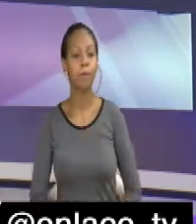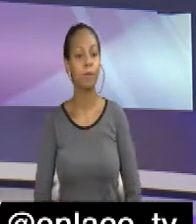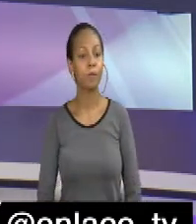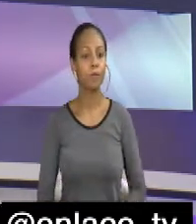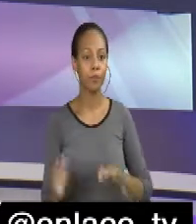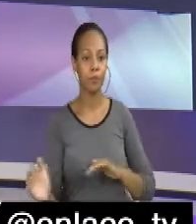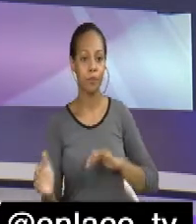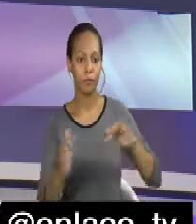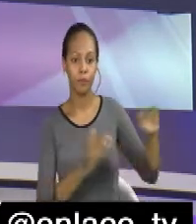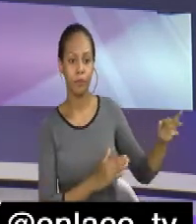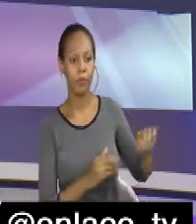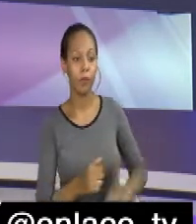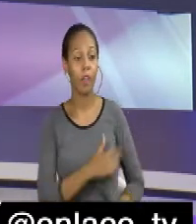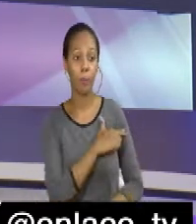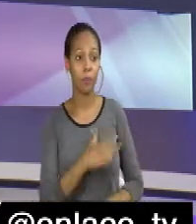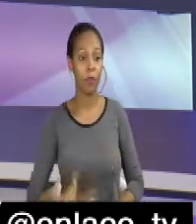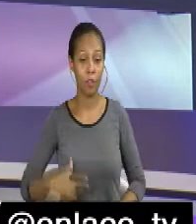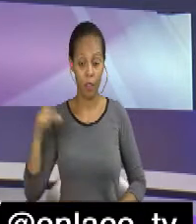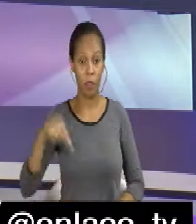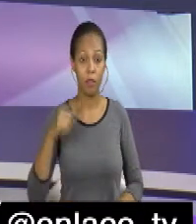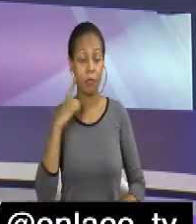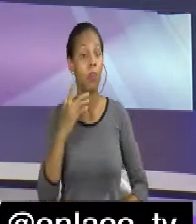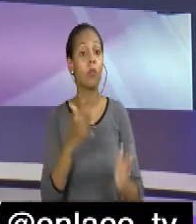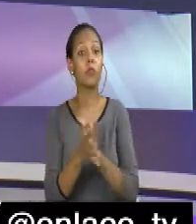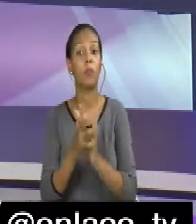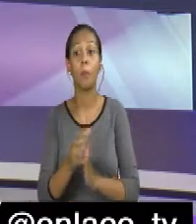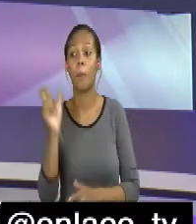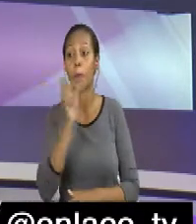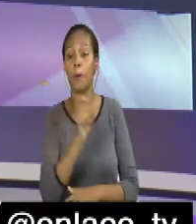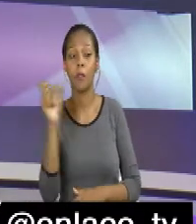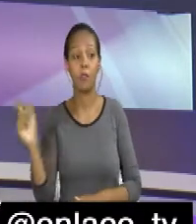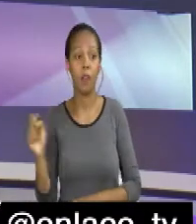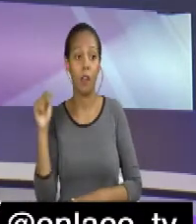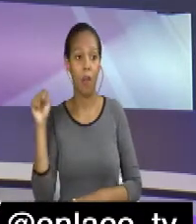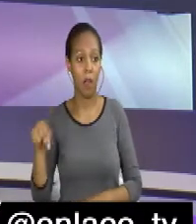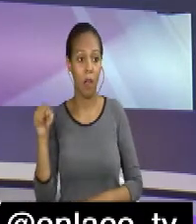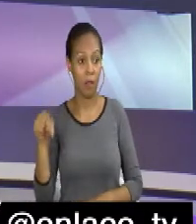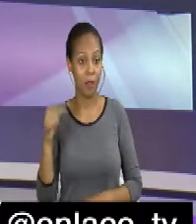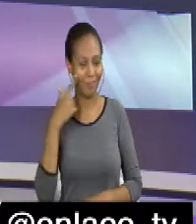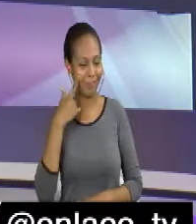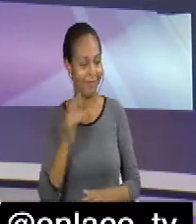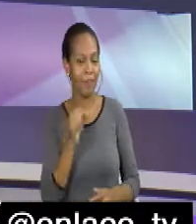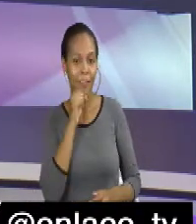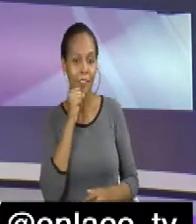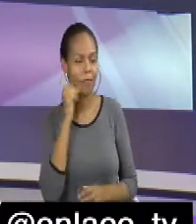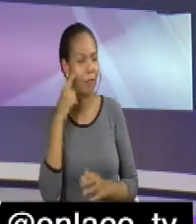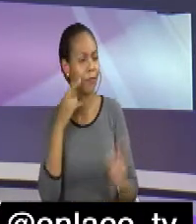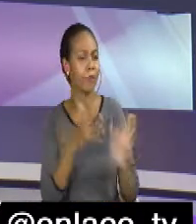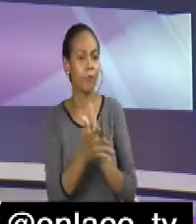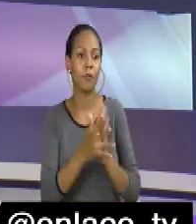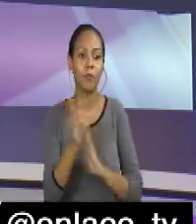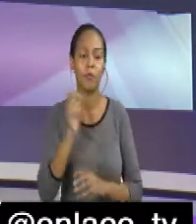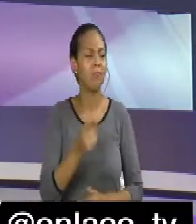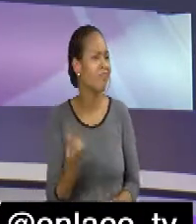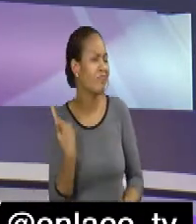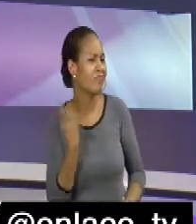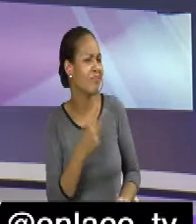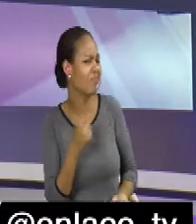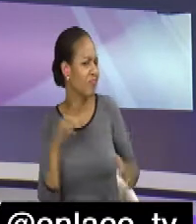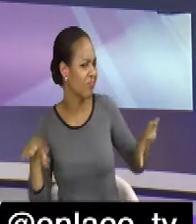municipal exaltará la labor cumplida por los últimos personeros de Barranca Bermeja. Pedro Severicia tiene los detalles. Pedro, adelante, ¿y de qué se trata la